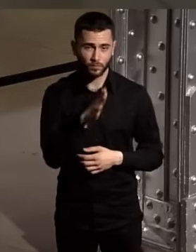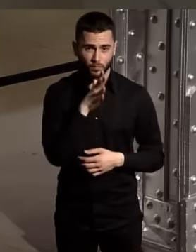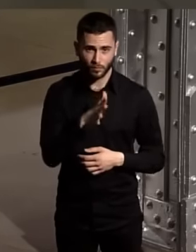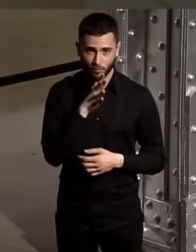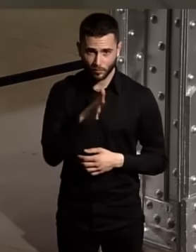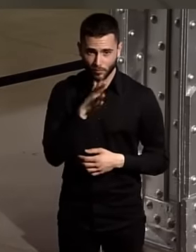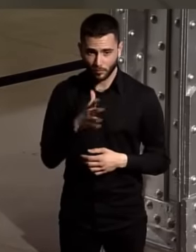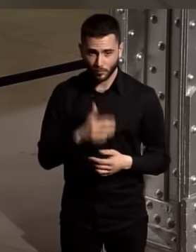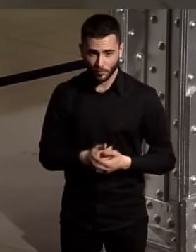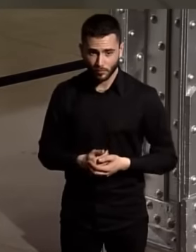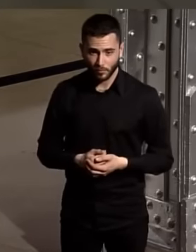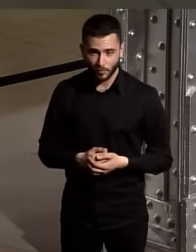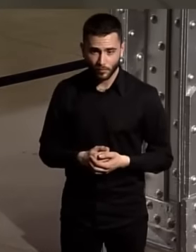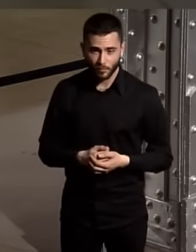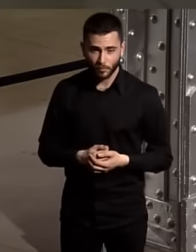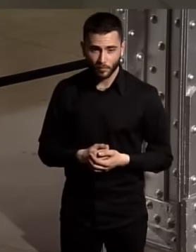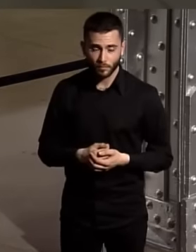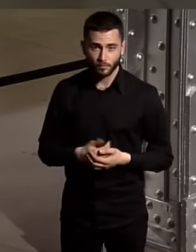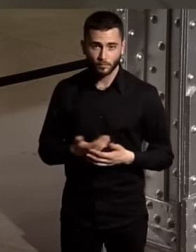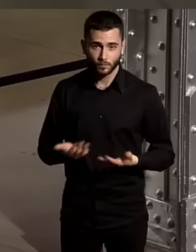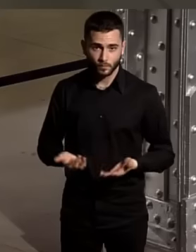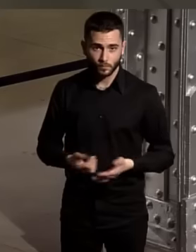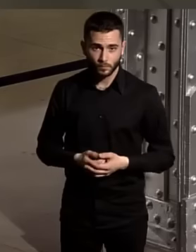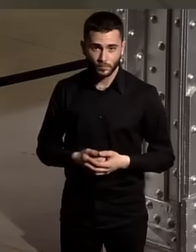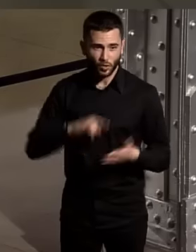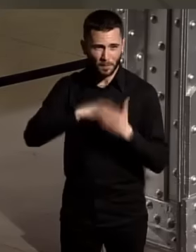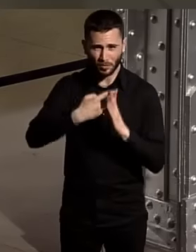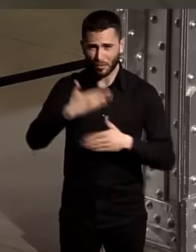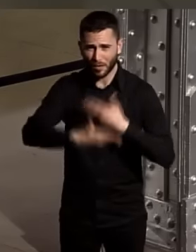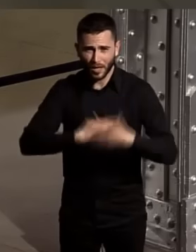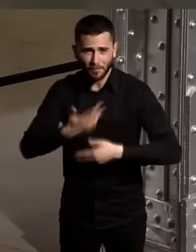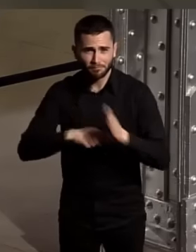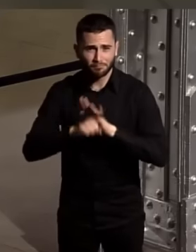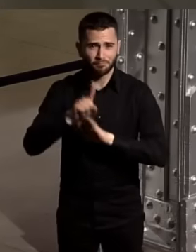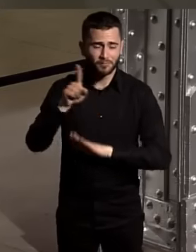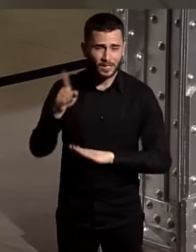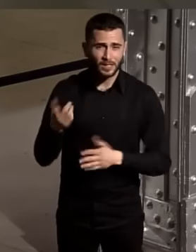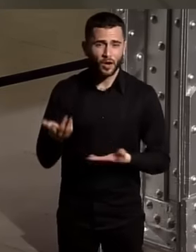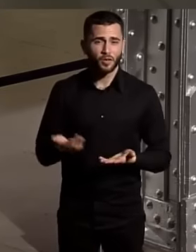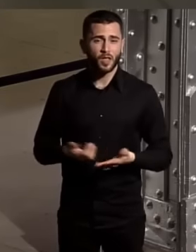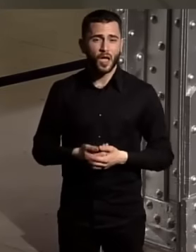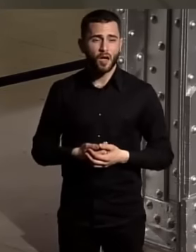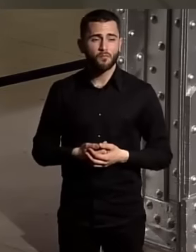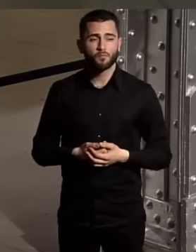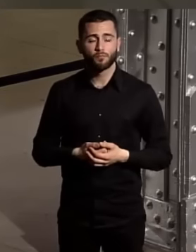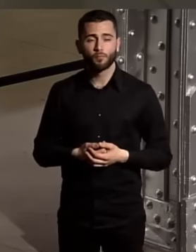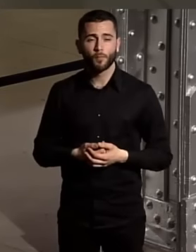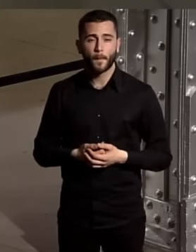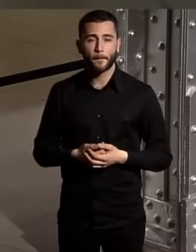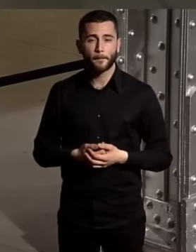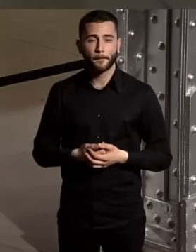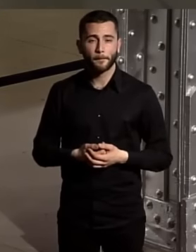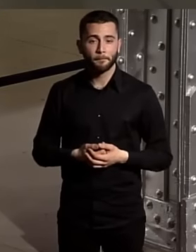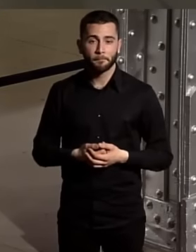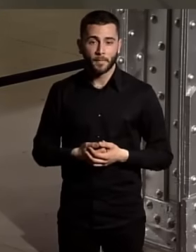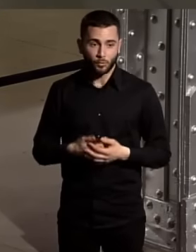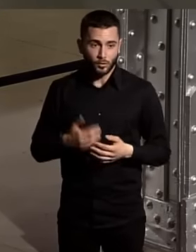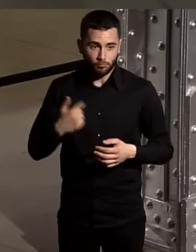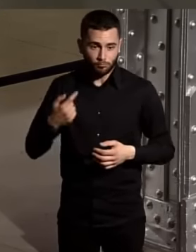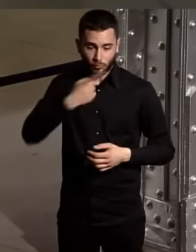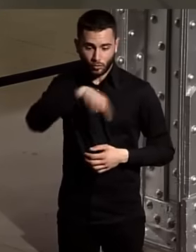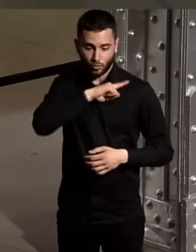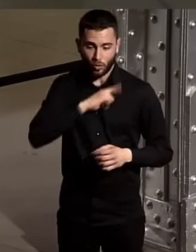fentos ultracortos y ha habido que desarrollar toda una metodología en la que hemos sido nosotros precisamente eso Pioneros en